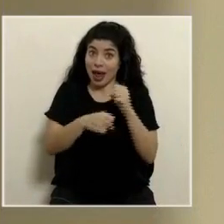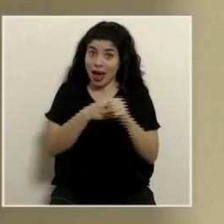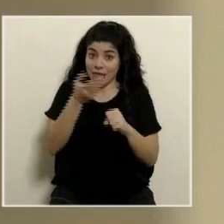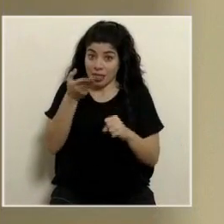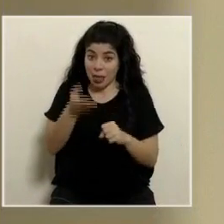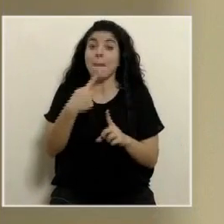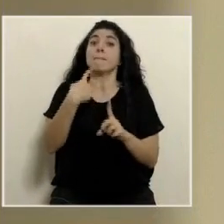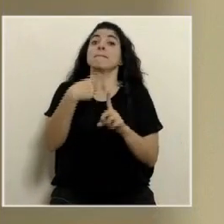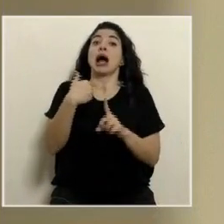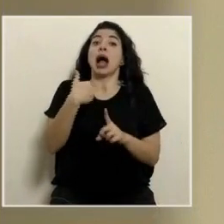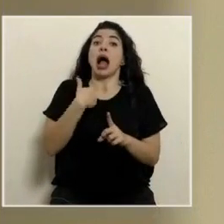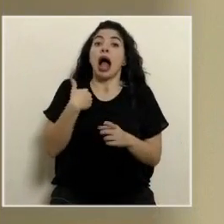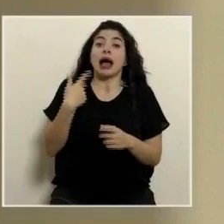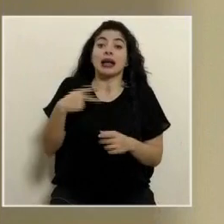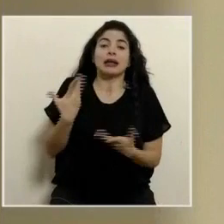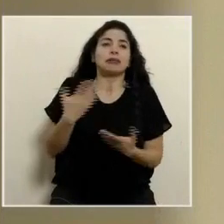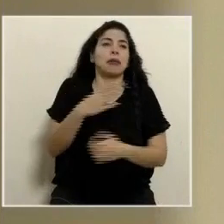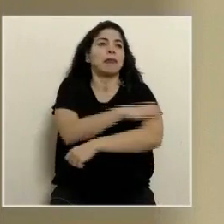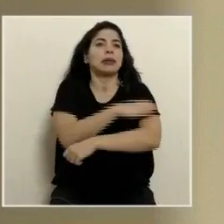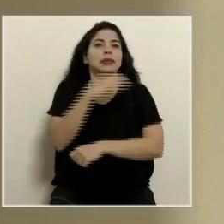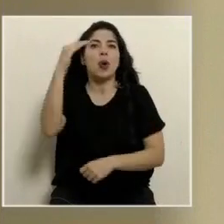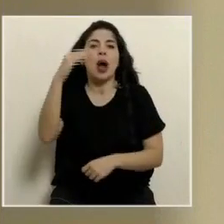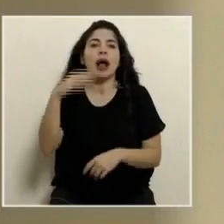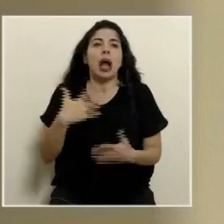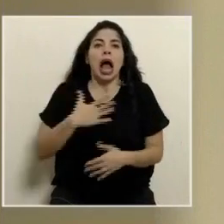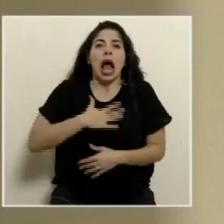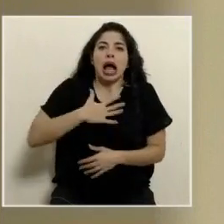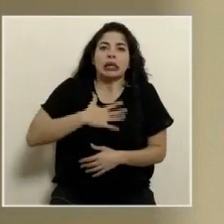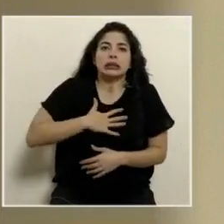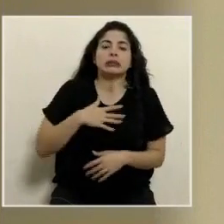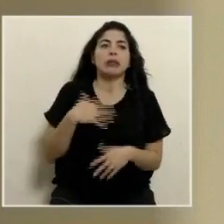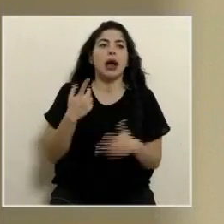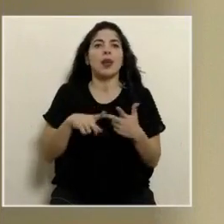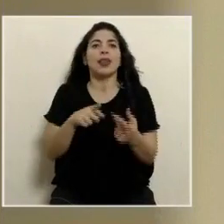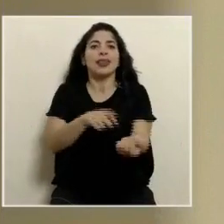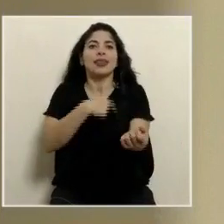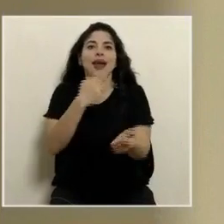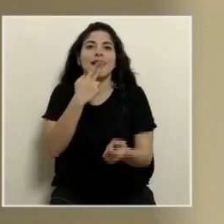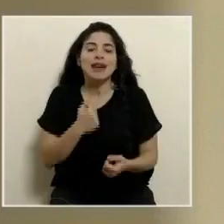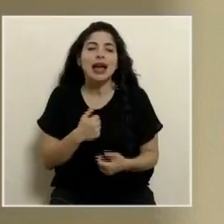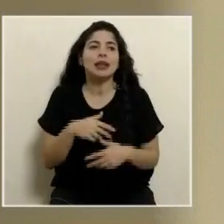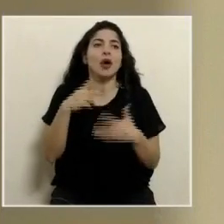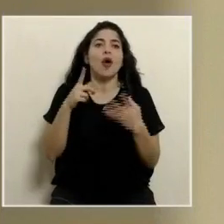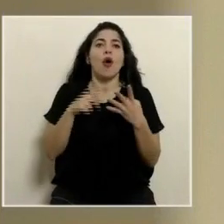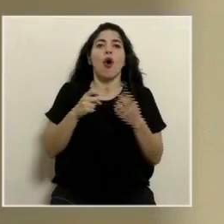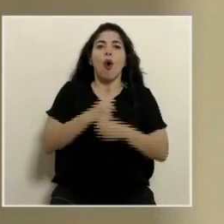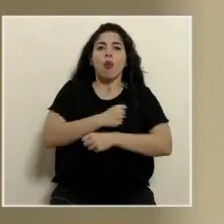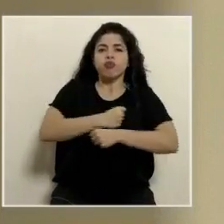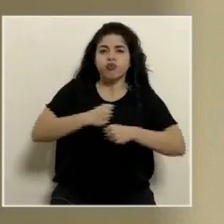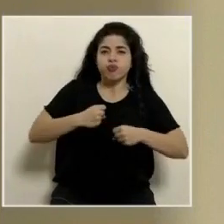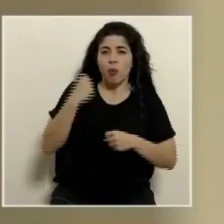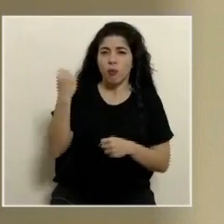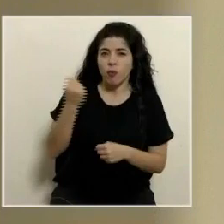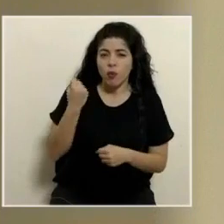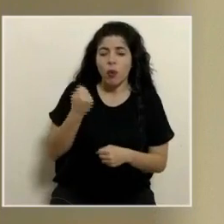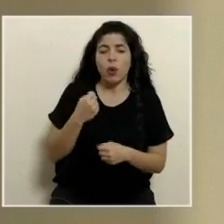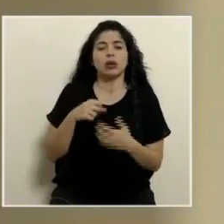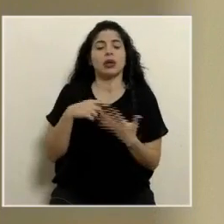riesgo. Podría ser presión alta, que podría ser asma, que podría ser diabetes o obesidad 3 o obesidad mórbida, por